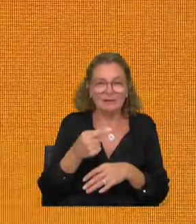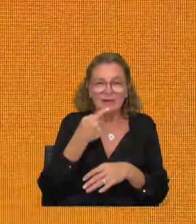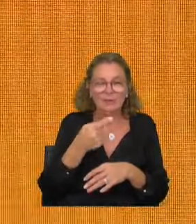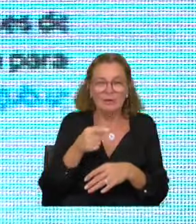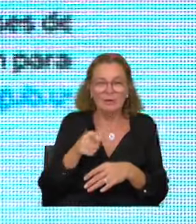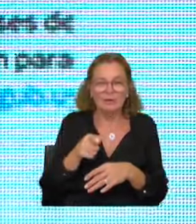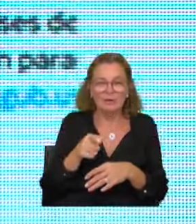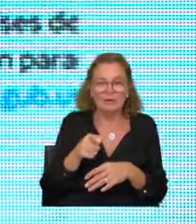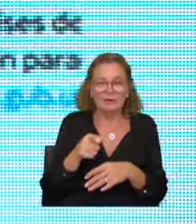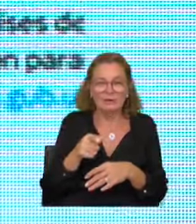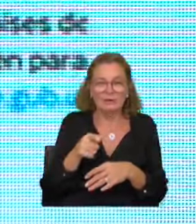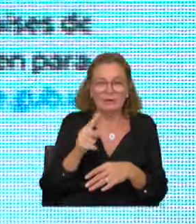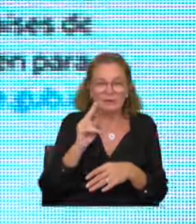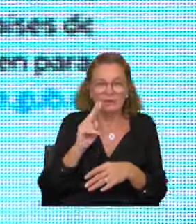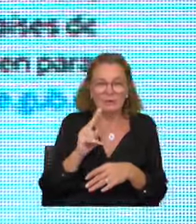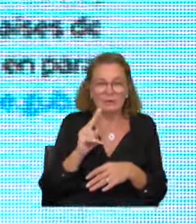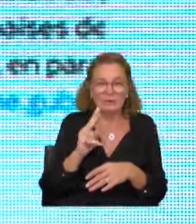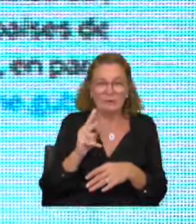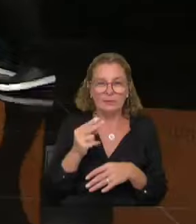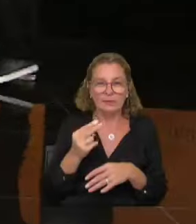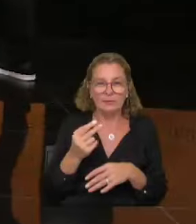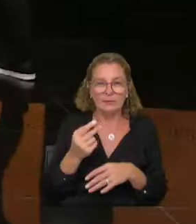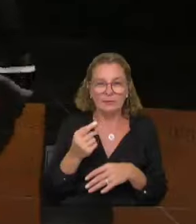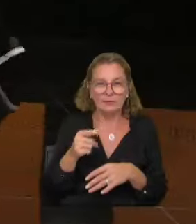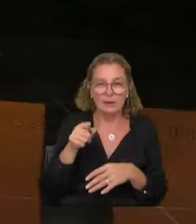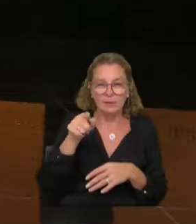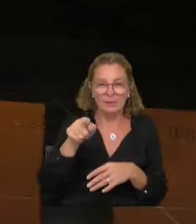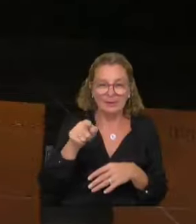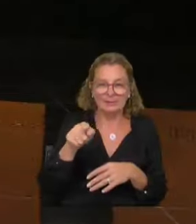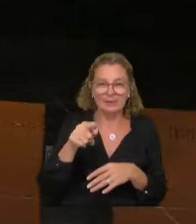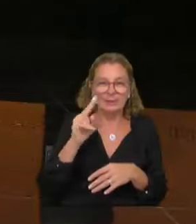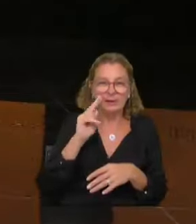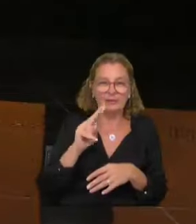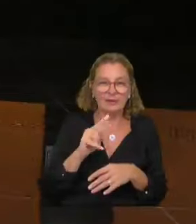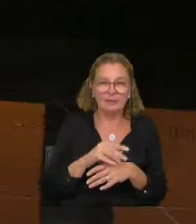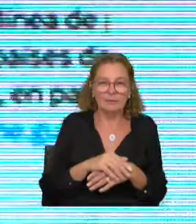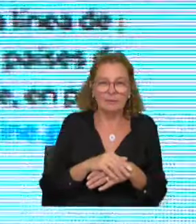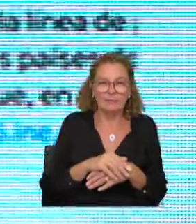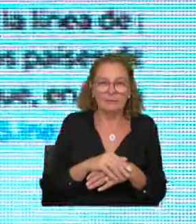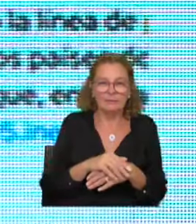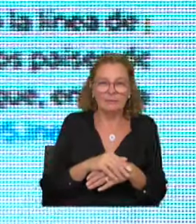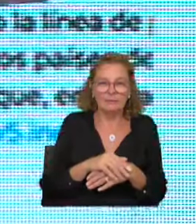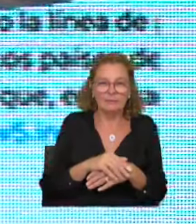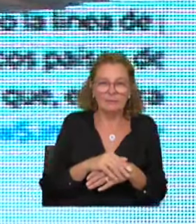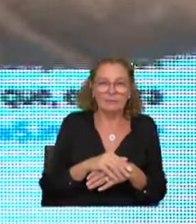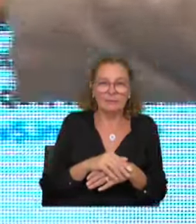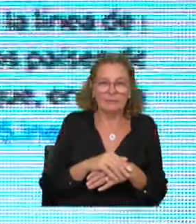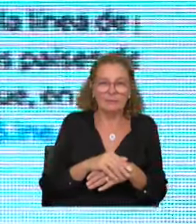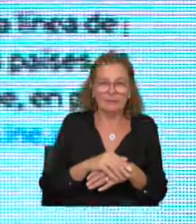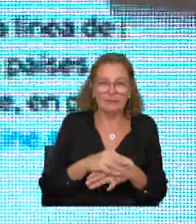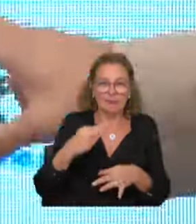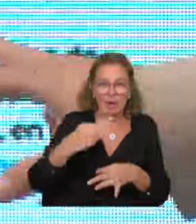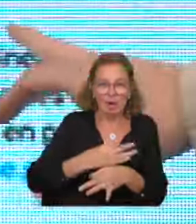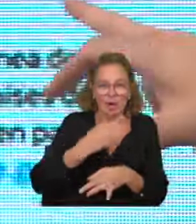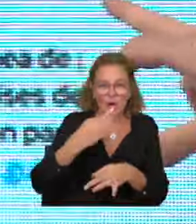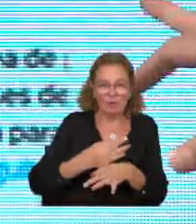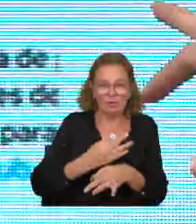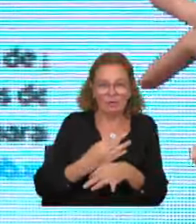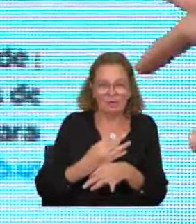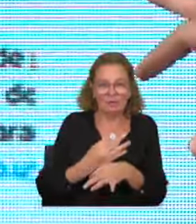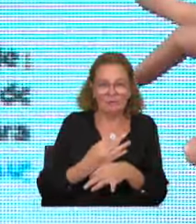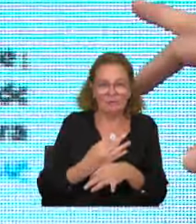esa en esa en esa me va a permitir señalar la pantalla no para ver en los volúmenes esto de acá es c digamos ahí es un twet Ahí